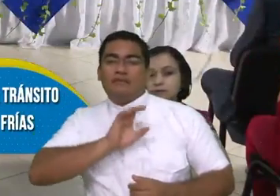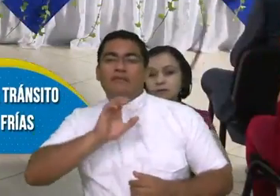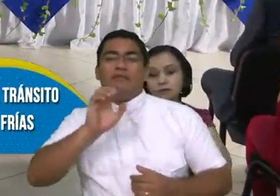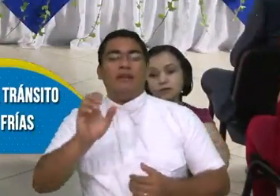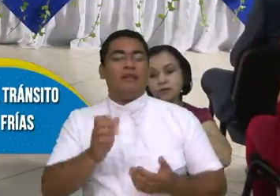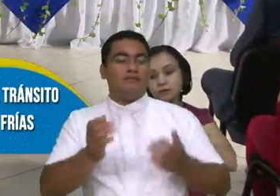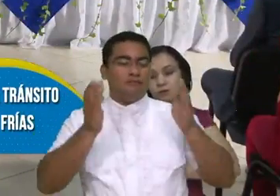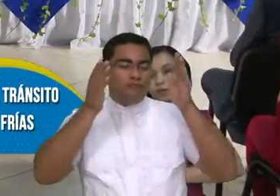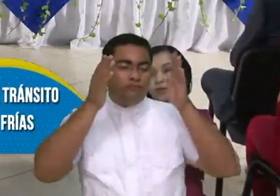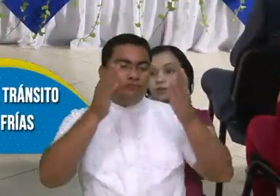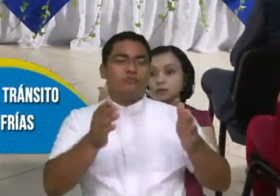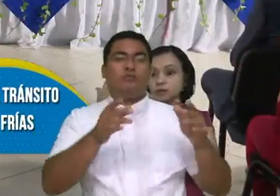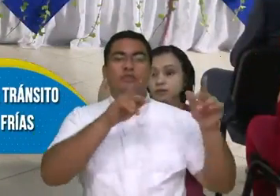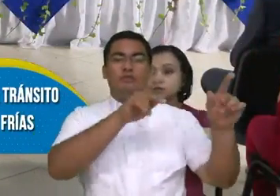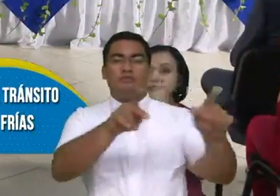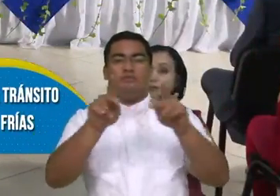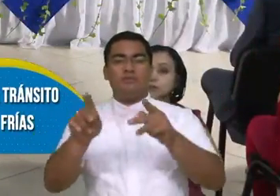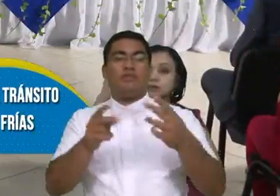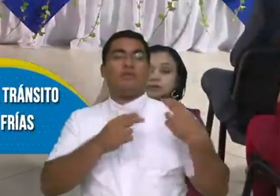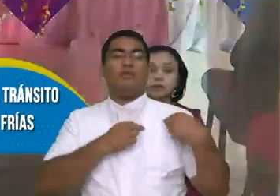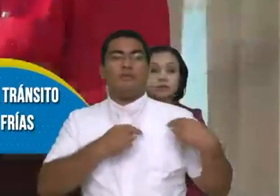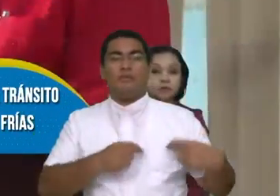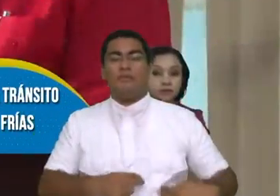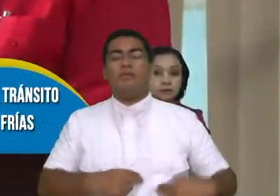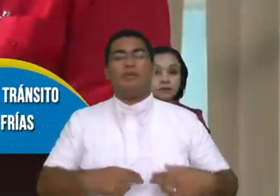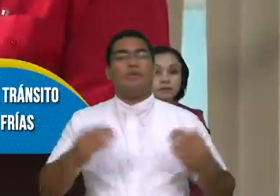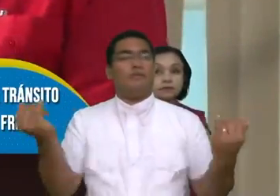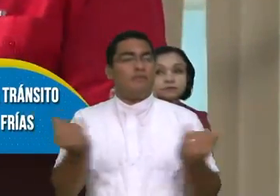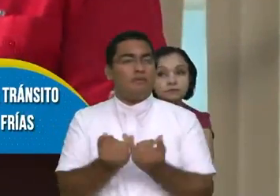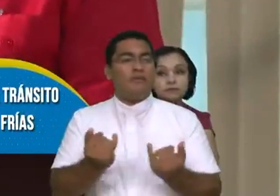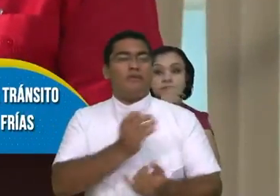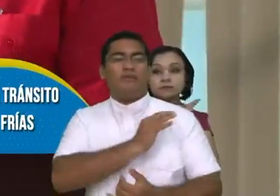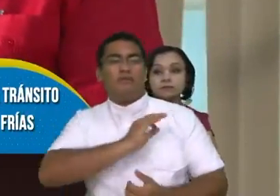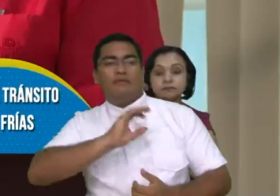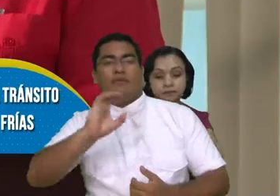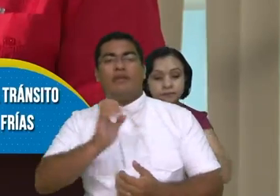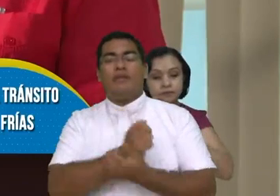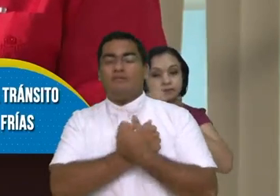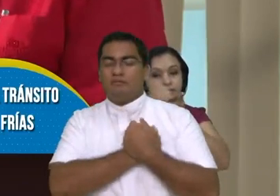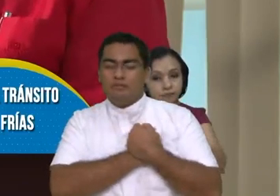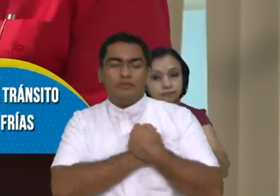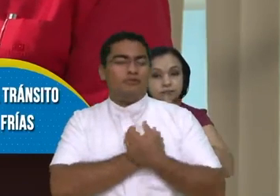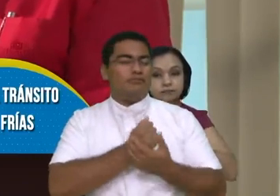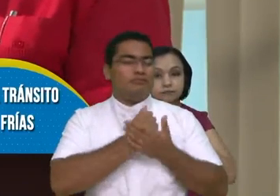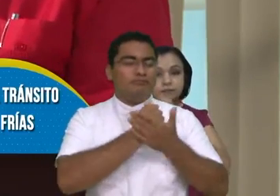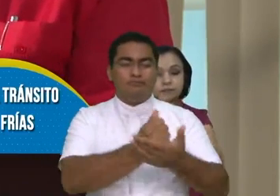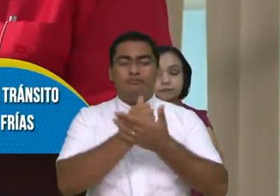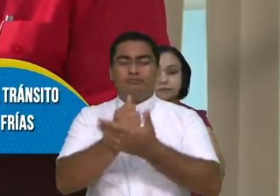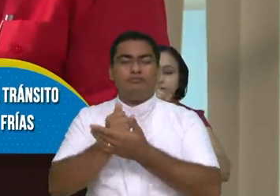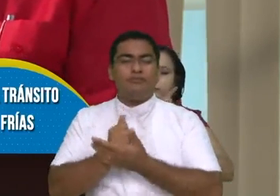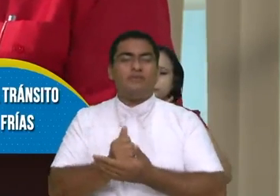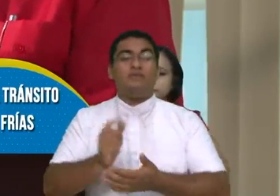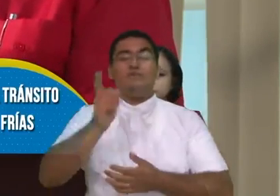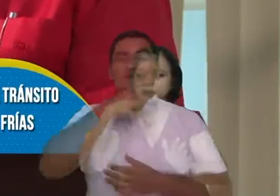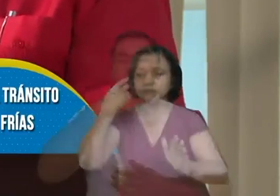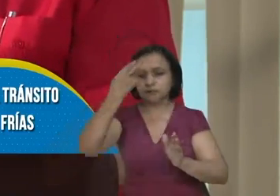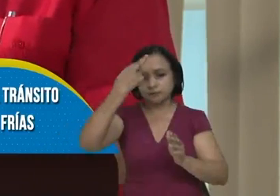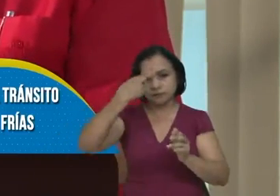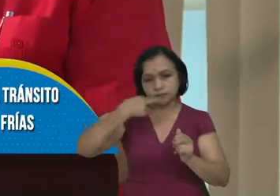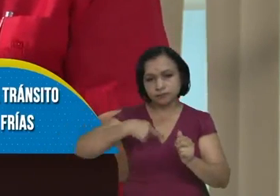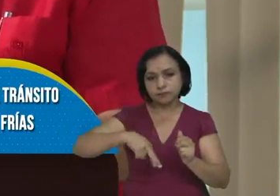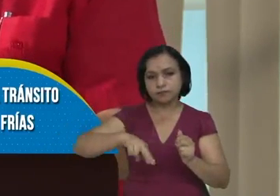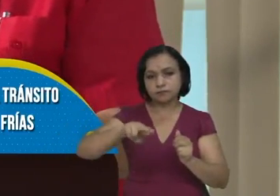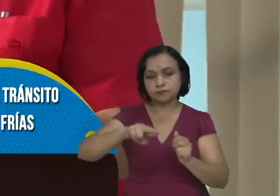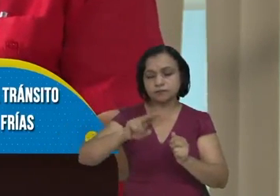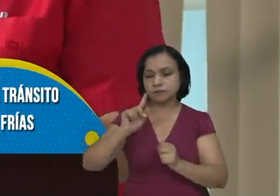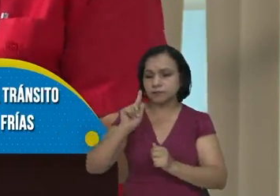esperanza, esa fe de amor, de solidaridad, que es la verdadera religión que